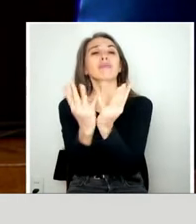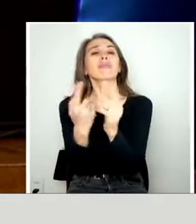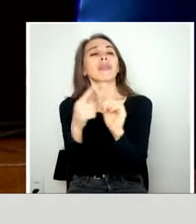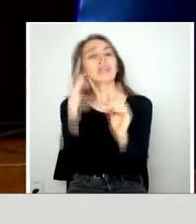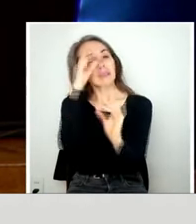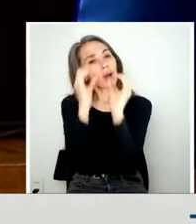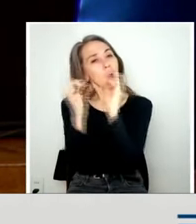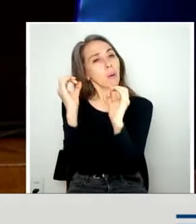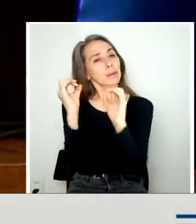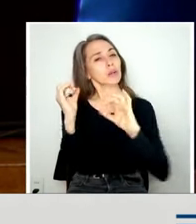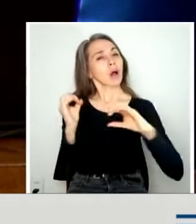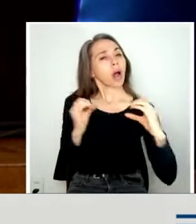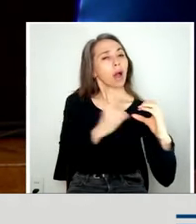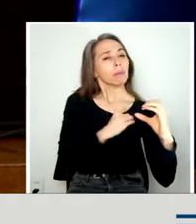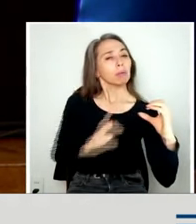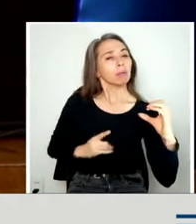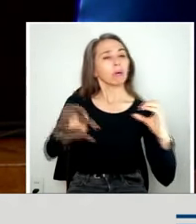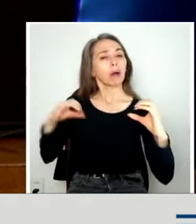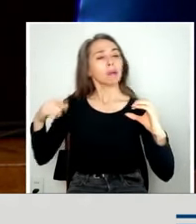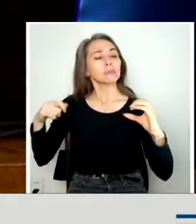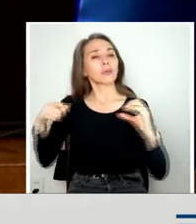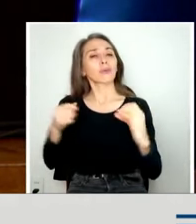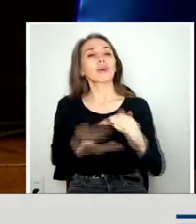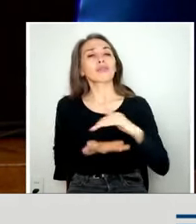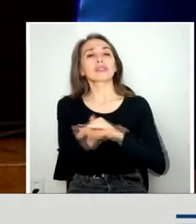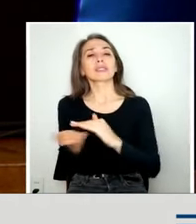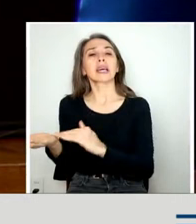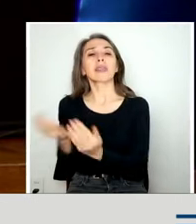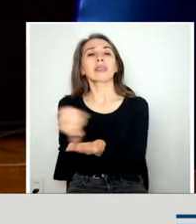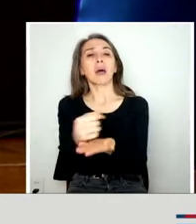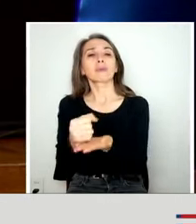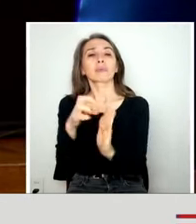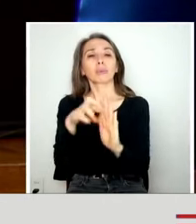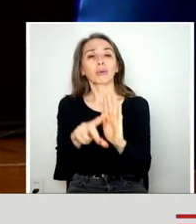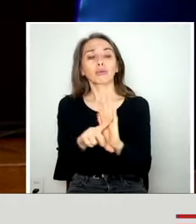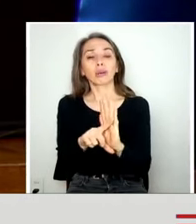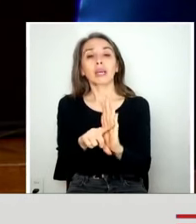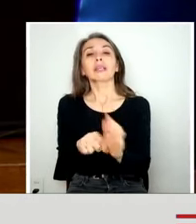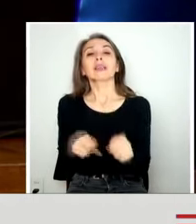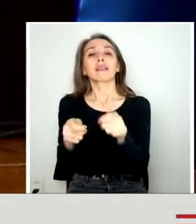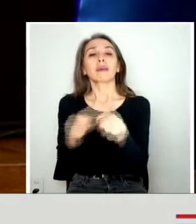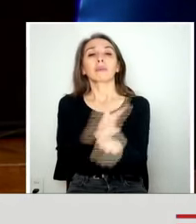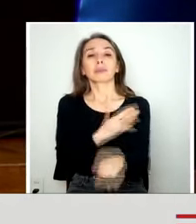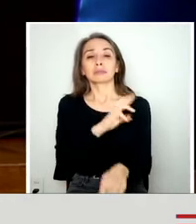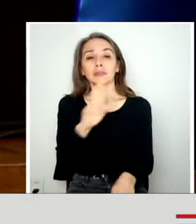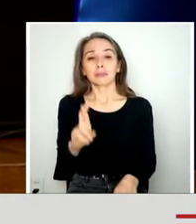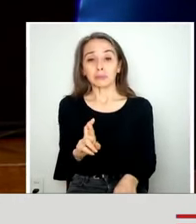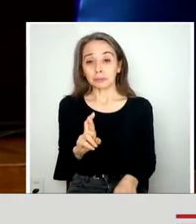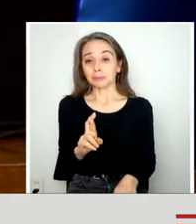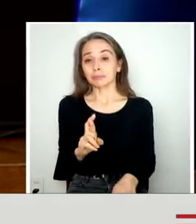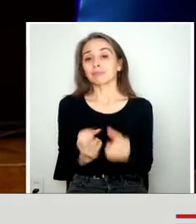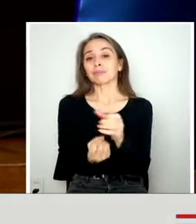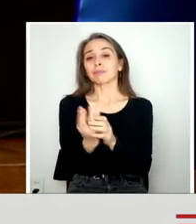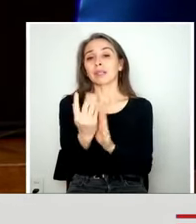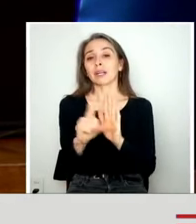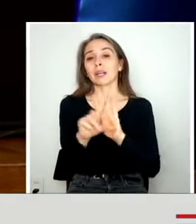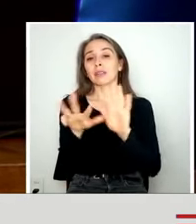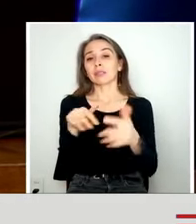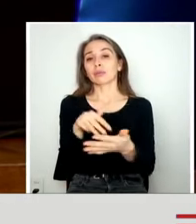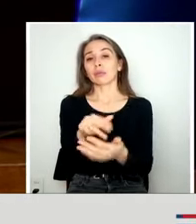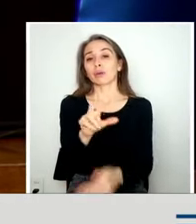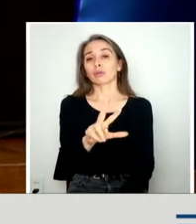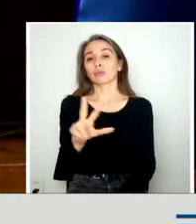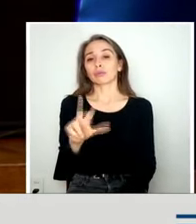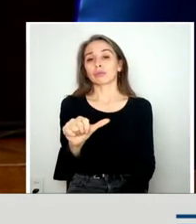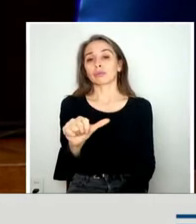ambas cámaras durante la tramitación del proyecto iniciado mensaje que moderniza la ley número 19.886 y otras